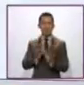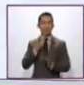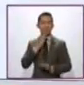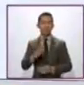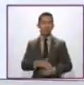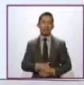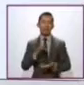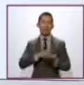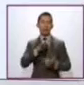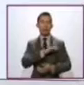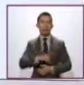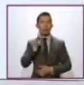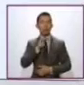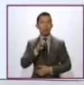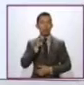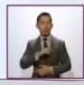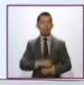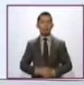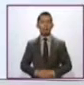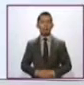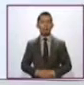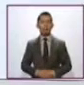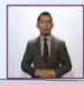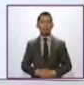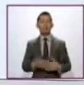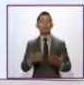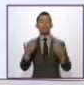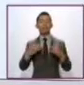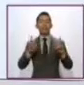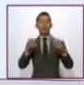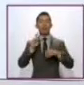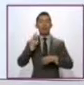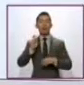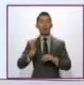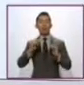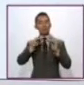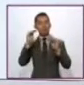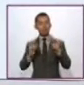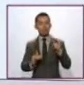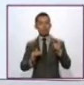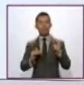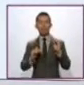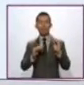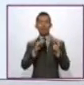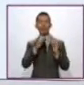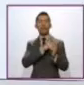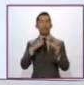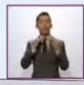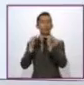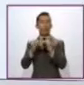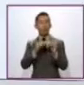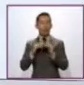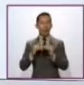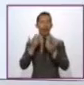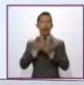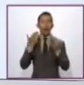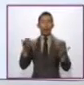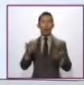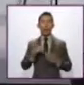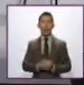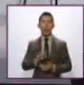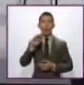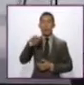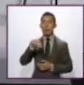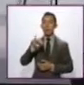Gracias, candidata. Y en el tema combate a la desigualdad, el candidato Miguel Nava Alvarado, la pregunta es la